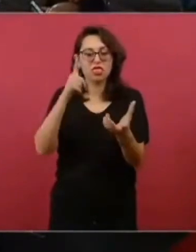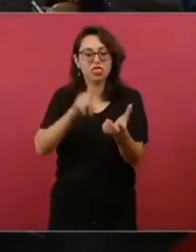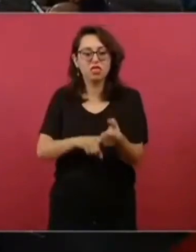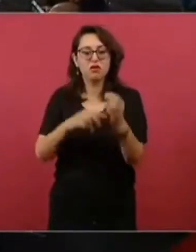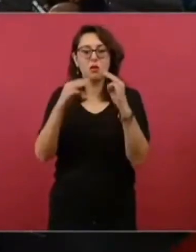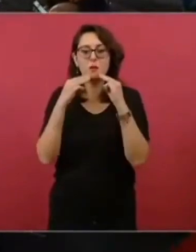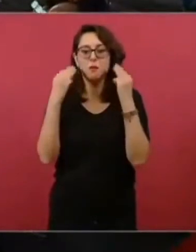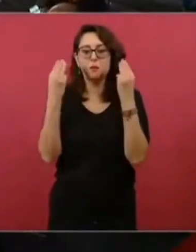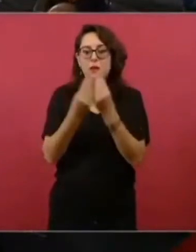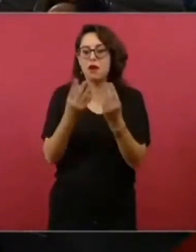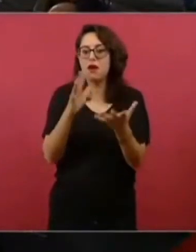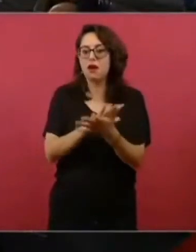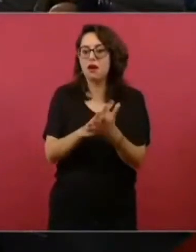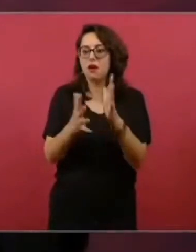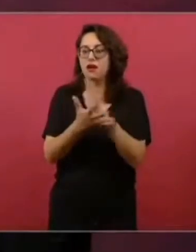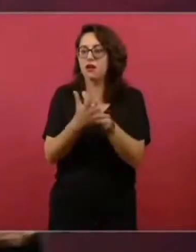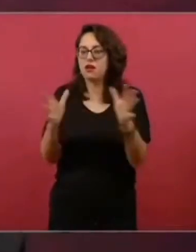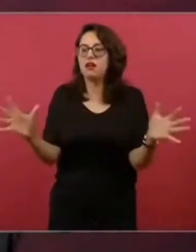estaba vinculado